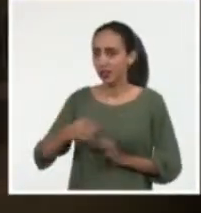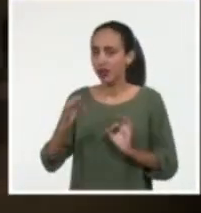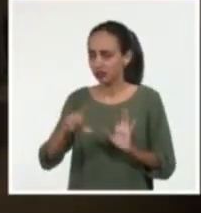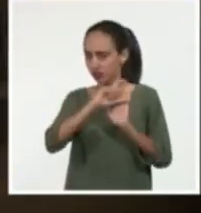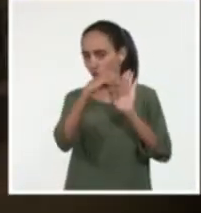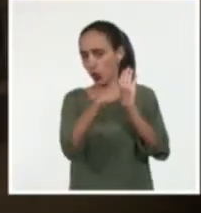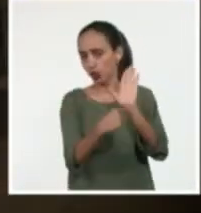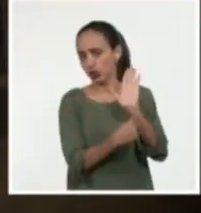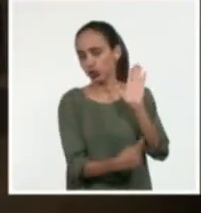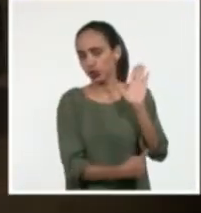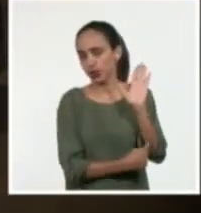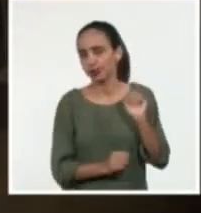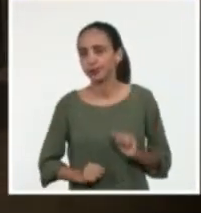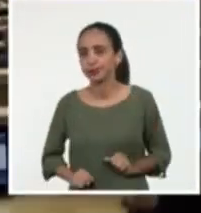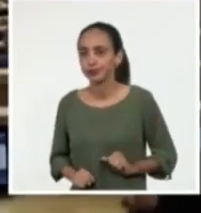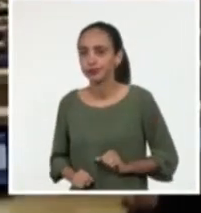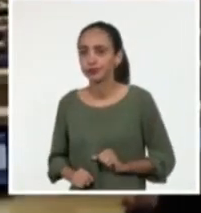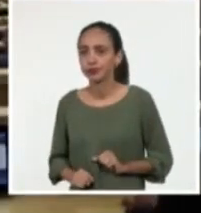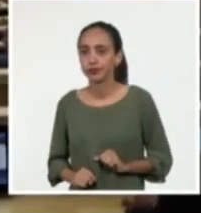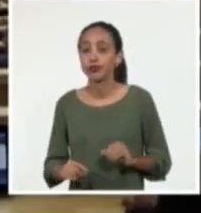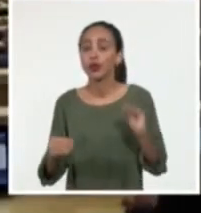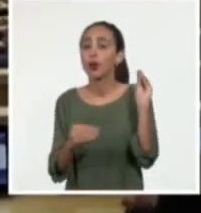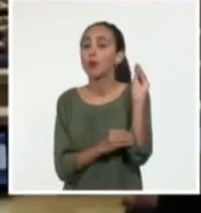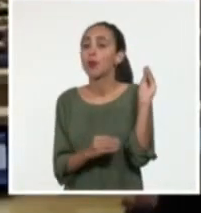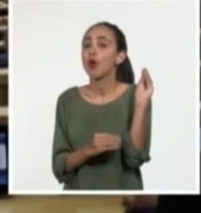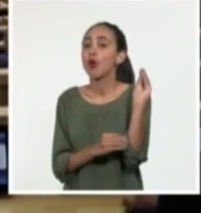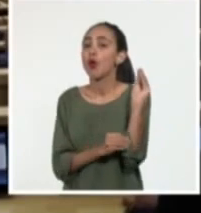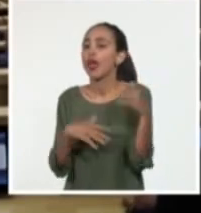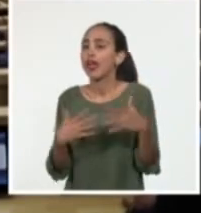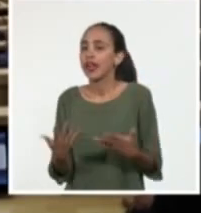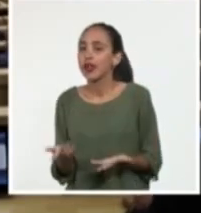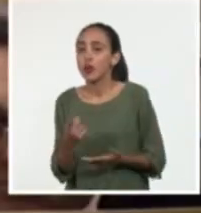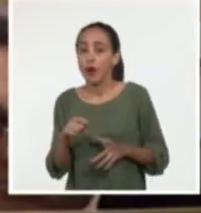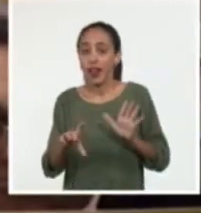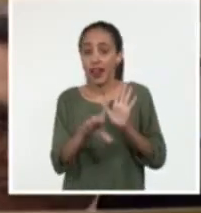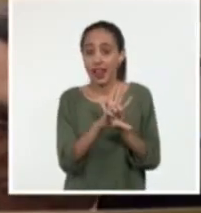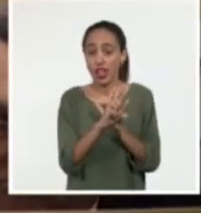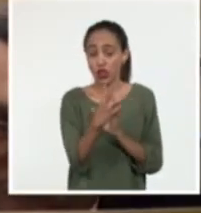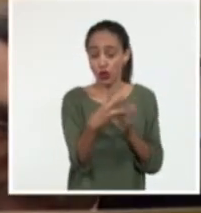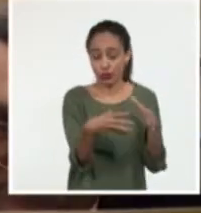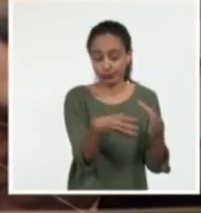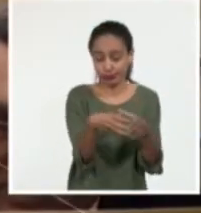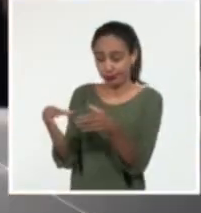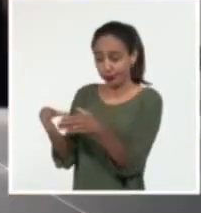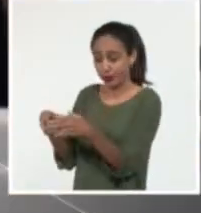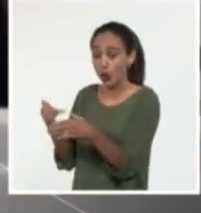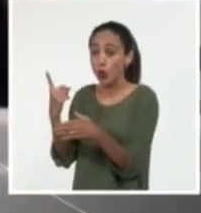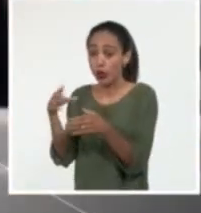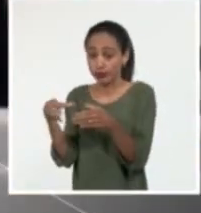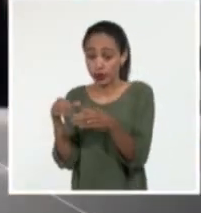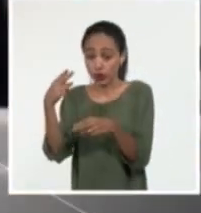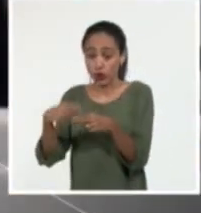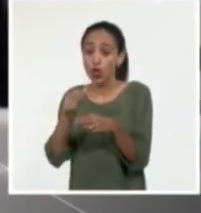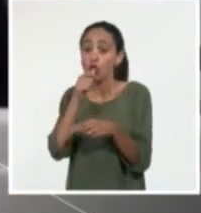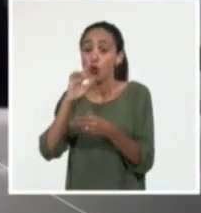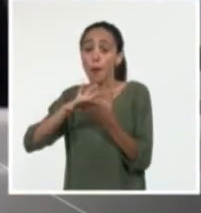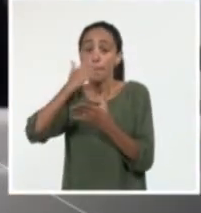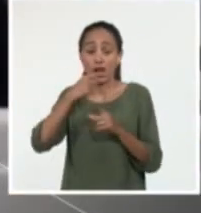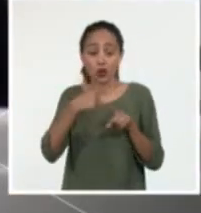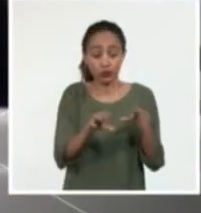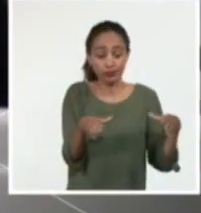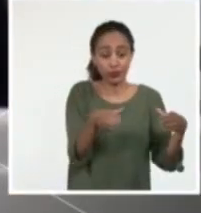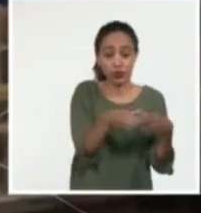constitución. El poder legislativo está integrado por dos cámaras, la Duma y el Consejo de